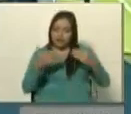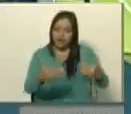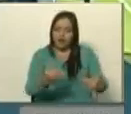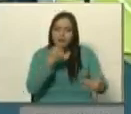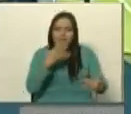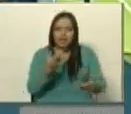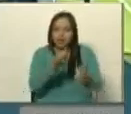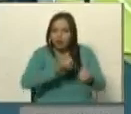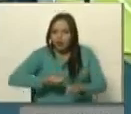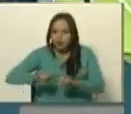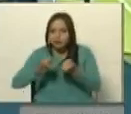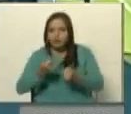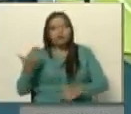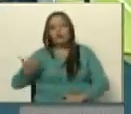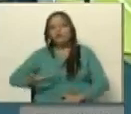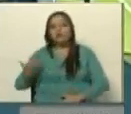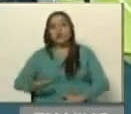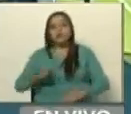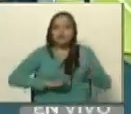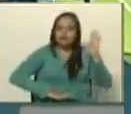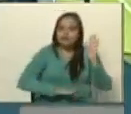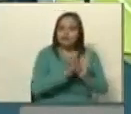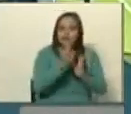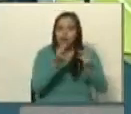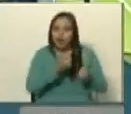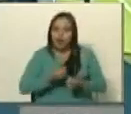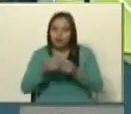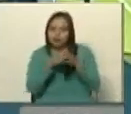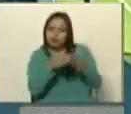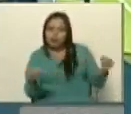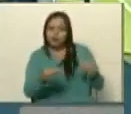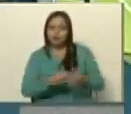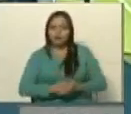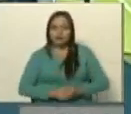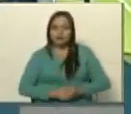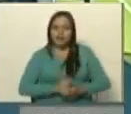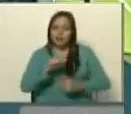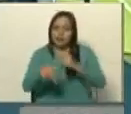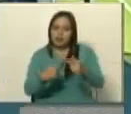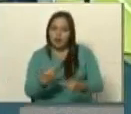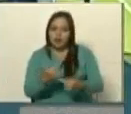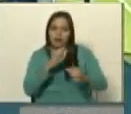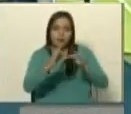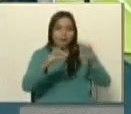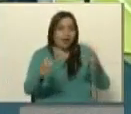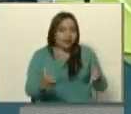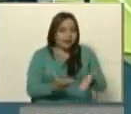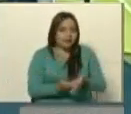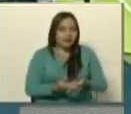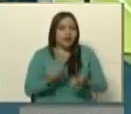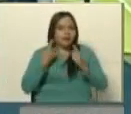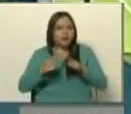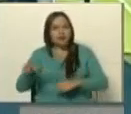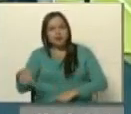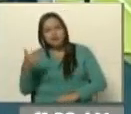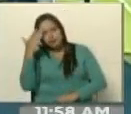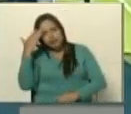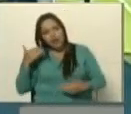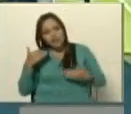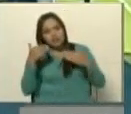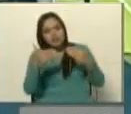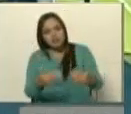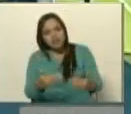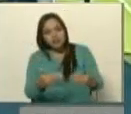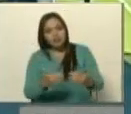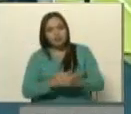económico, una importante recuperación de todos los sectores, luego de la pandemia, pero sobre todo en el marco de lo que han sido y avanzar, en el